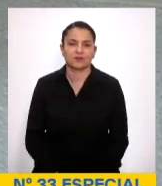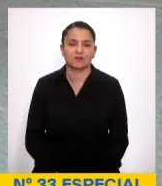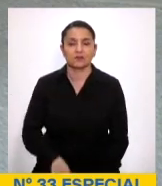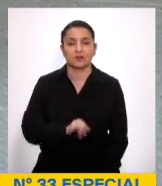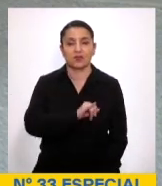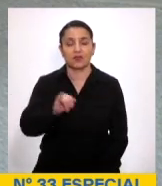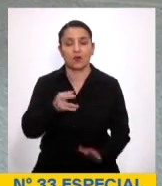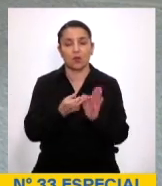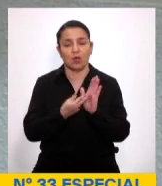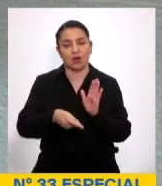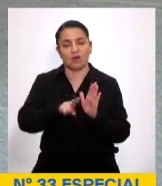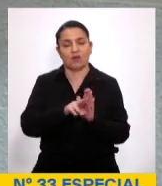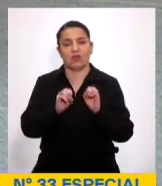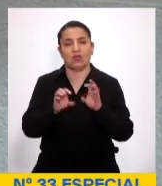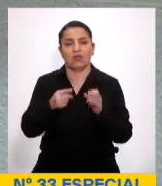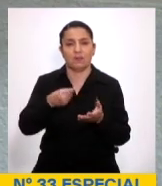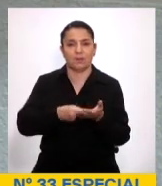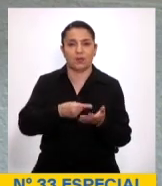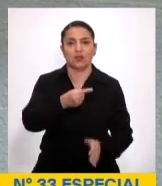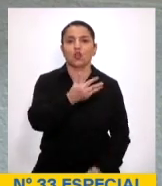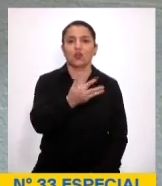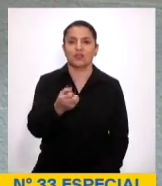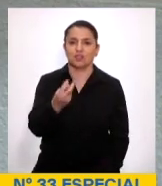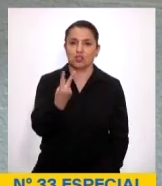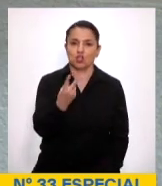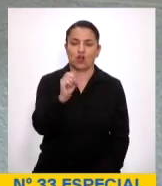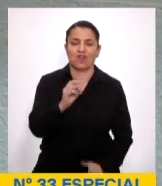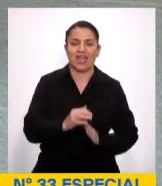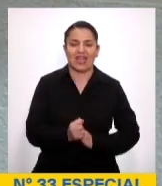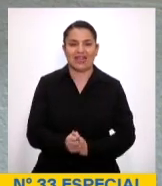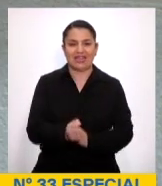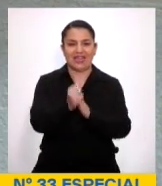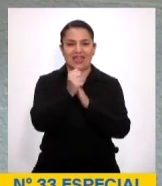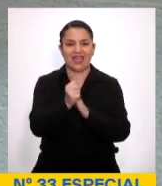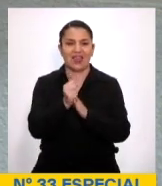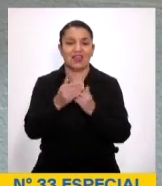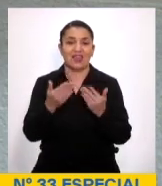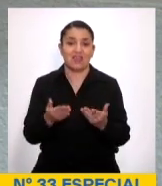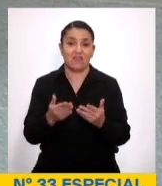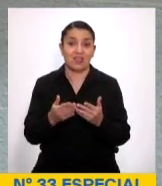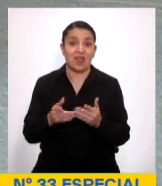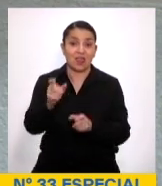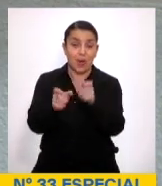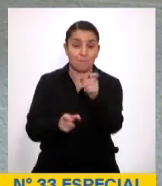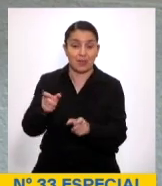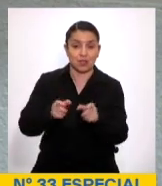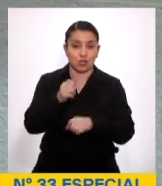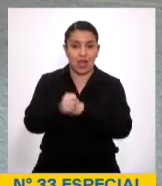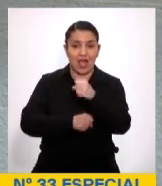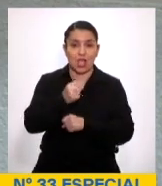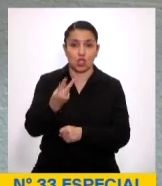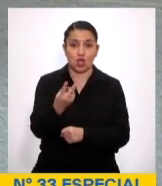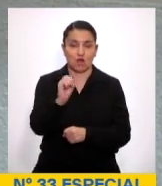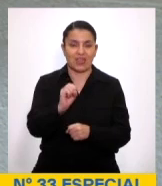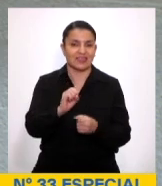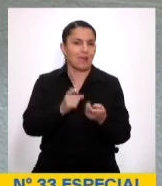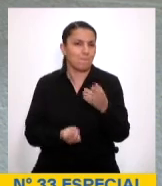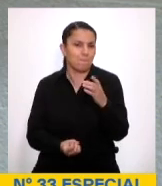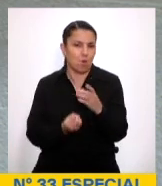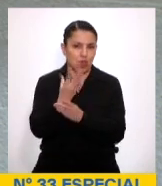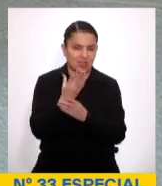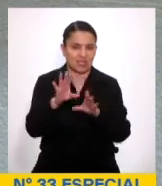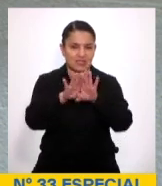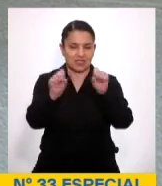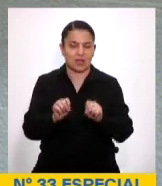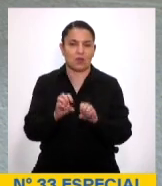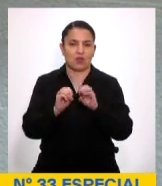reforma educativa de 1920 liderada por la denominada generación del 20 que buscaba modernizar el sistema educativo chileno fomentando la